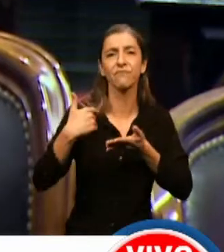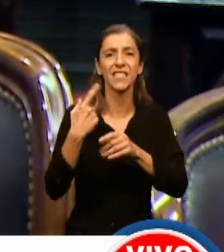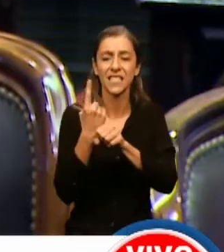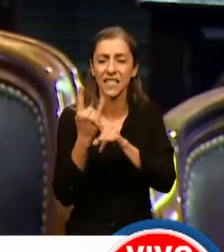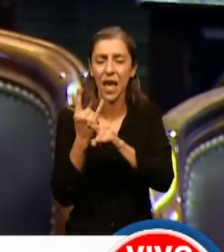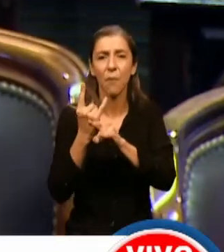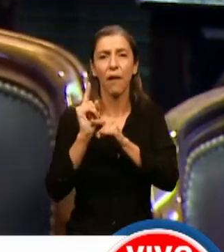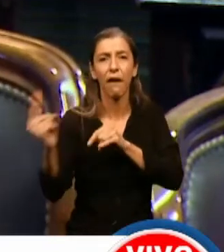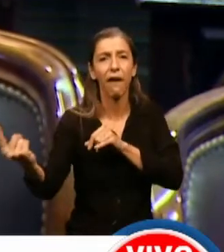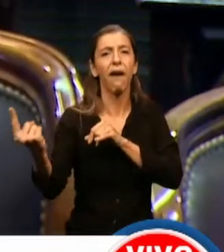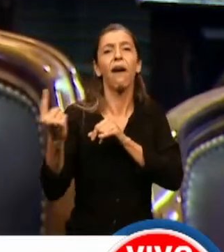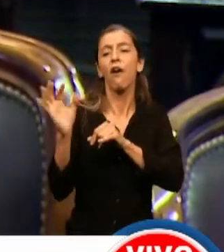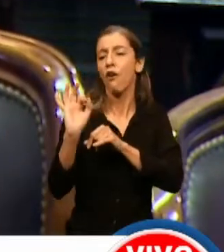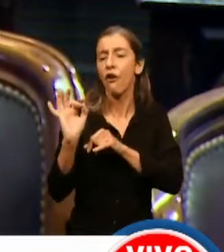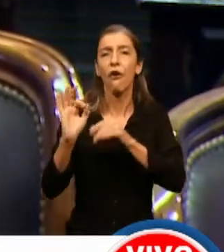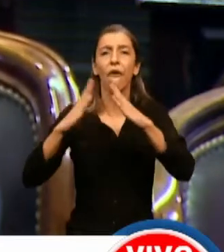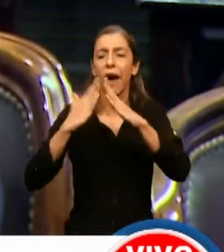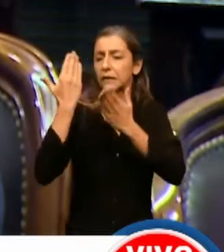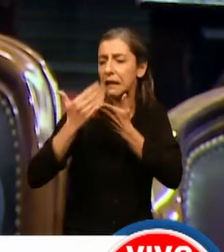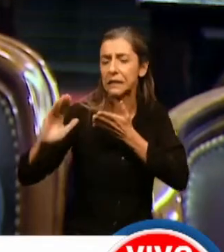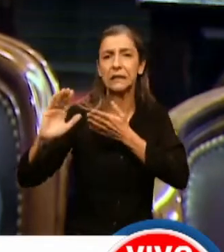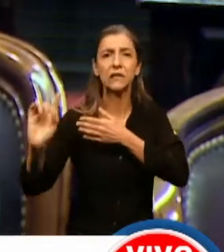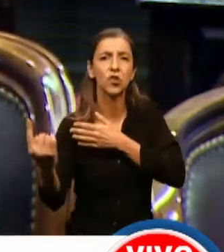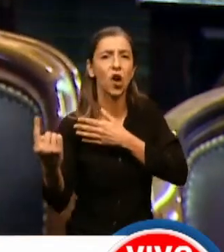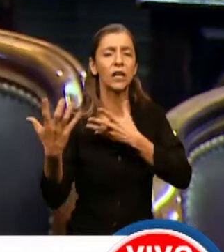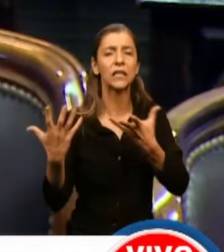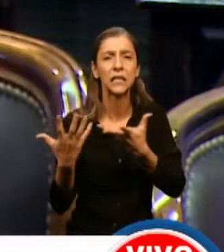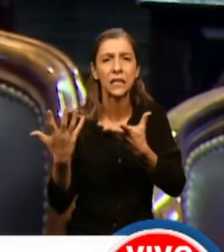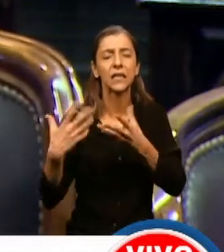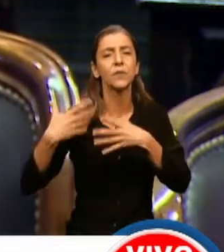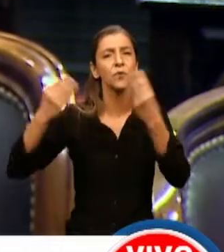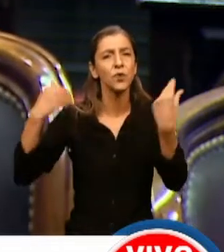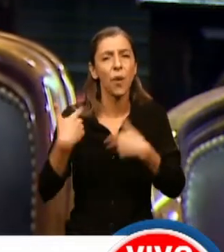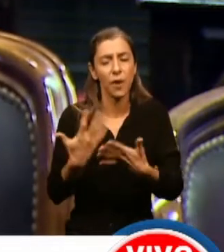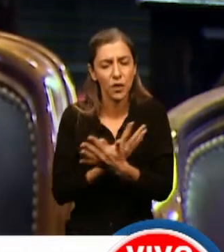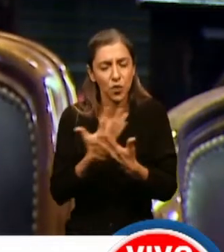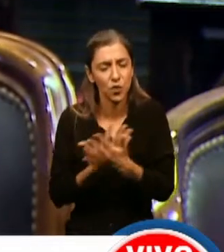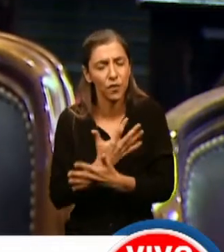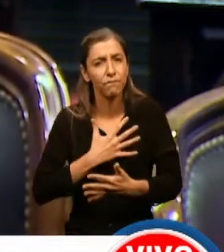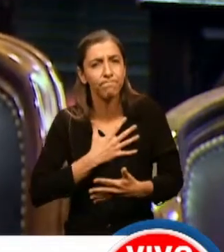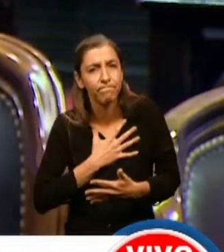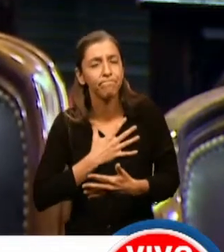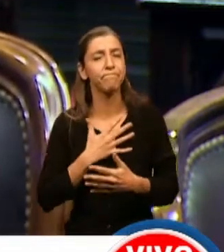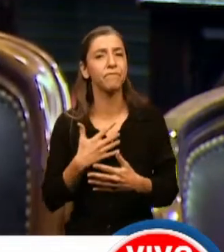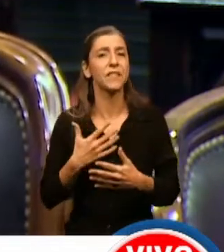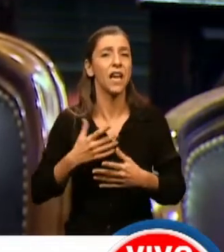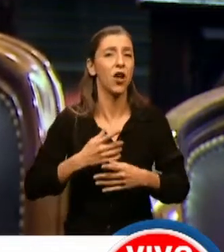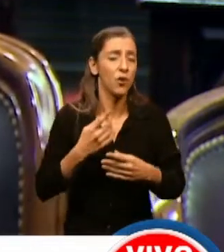de sus casas. Bastante han sufrido y padecido incluso después de su